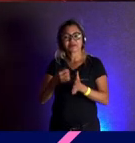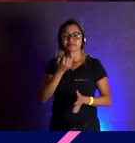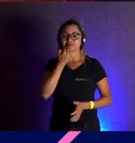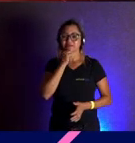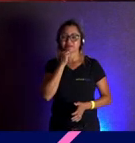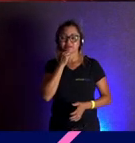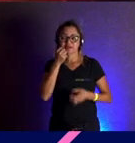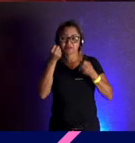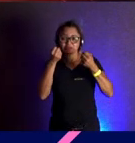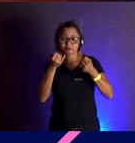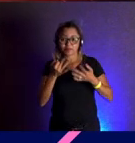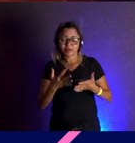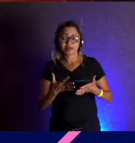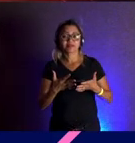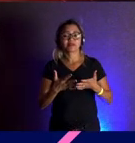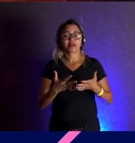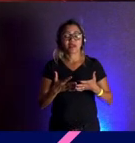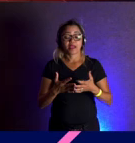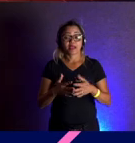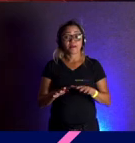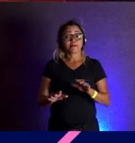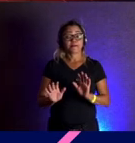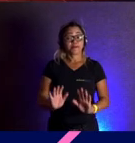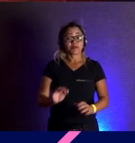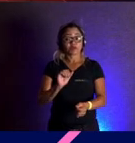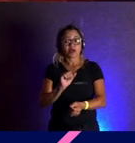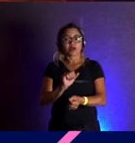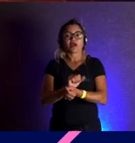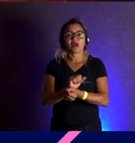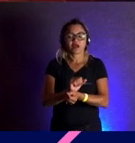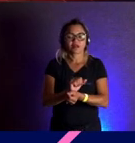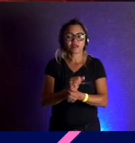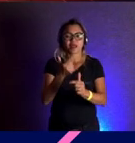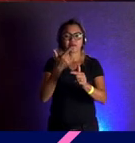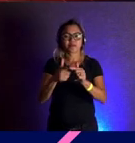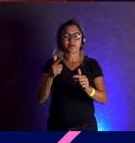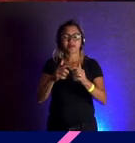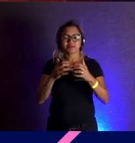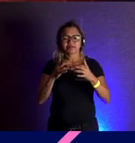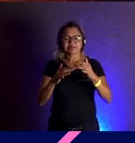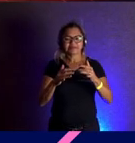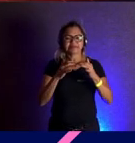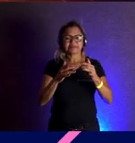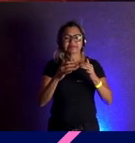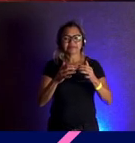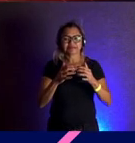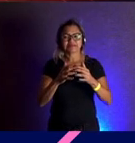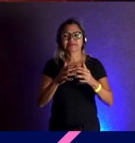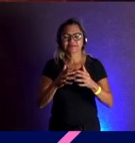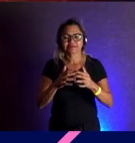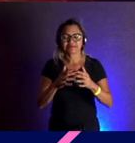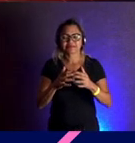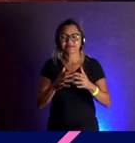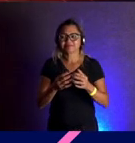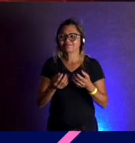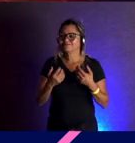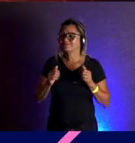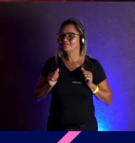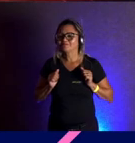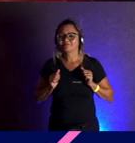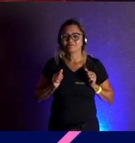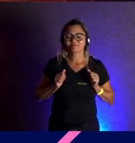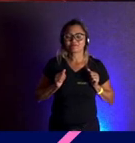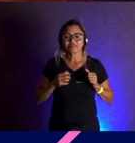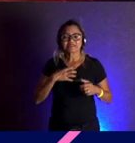alarmar paraliza. Hay como un problema cognitivo allí que nos sentimos derrotados y sentimos que ya no hay nada que